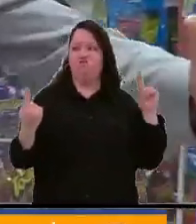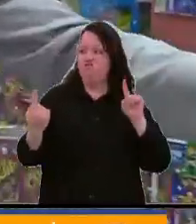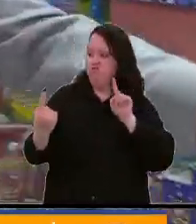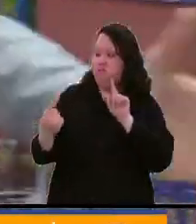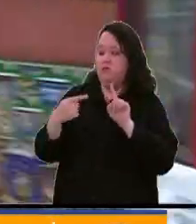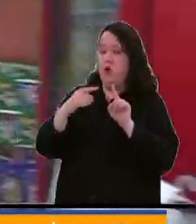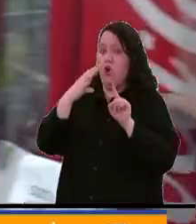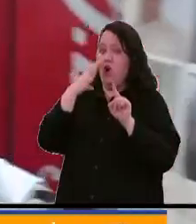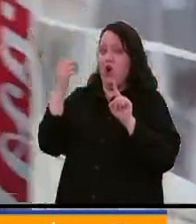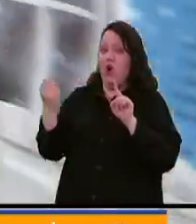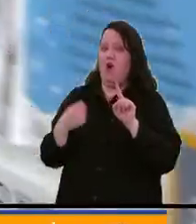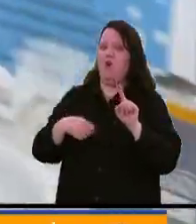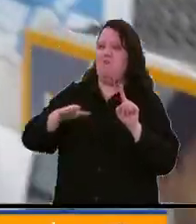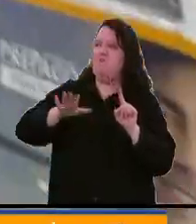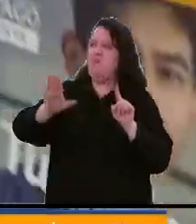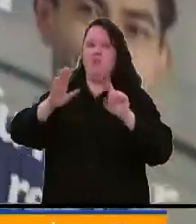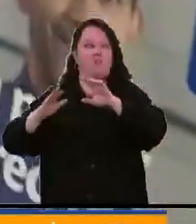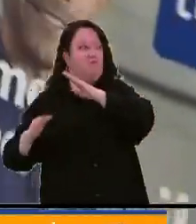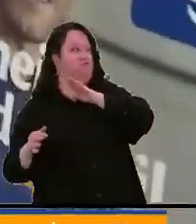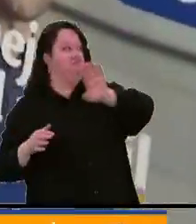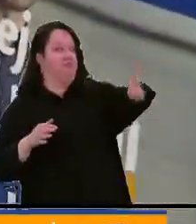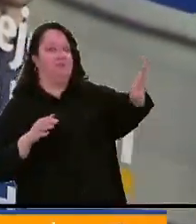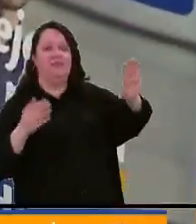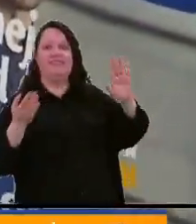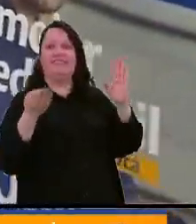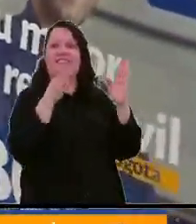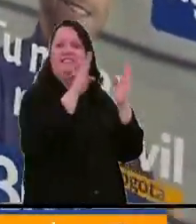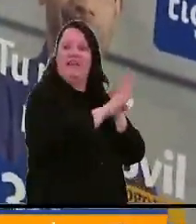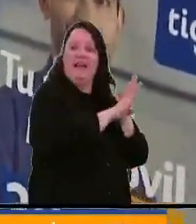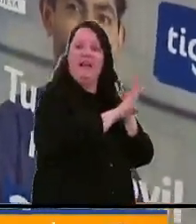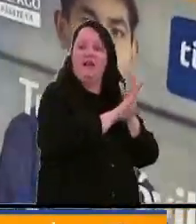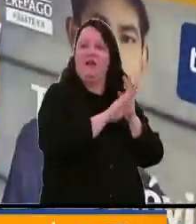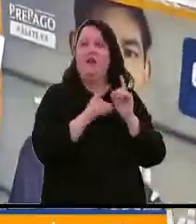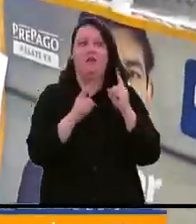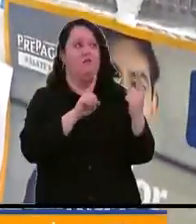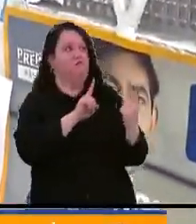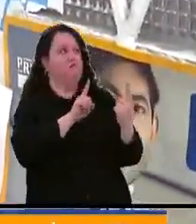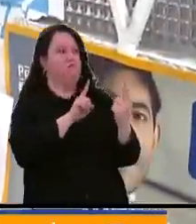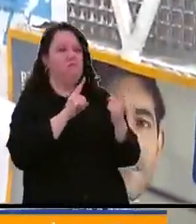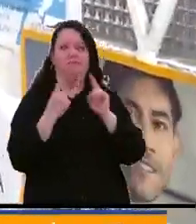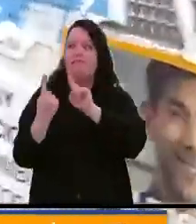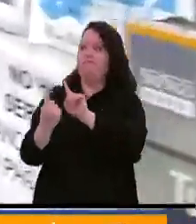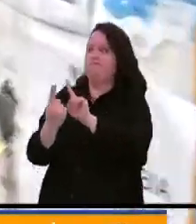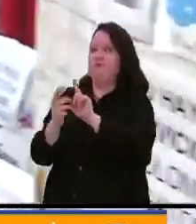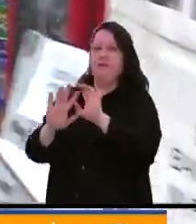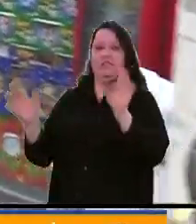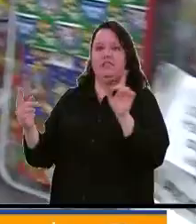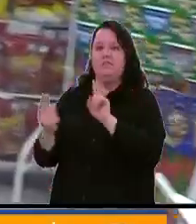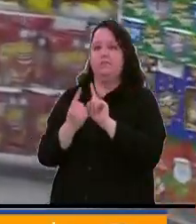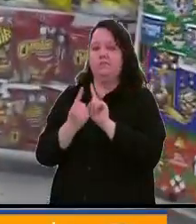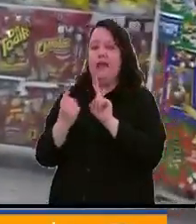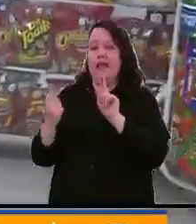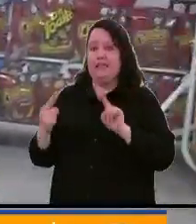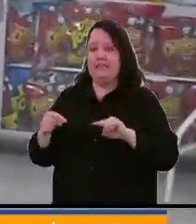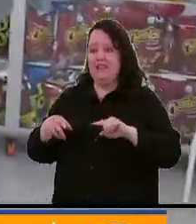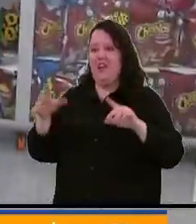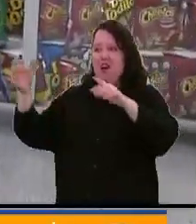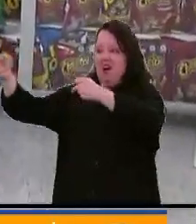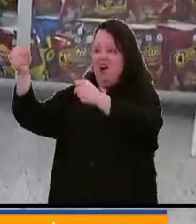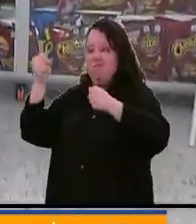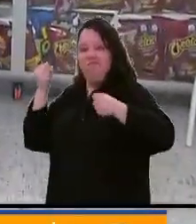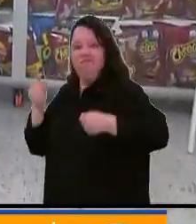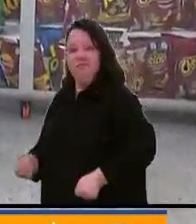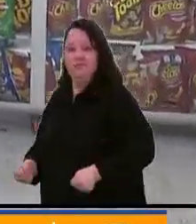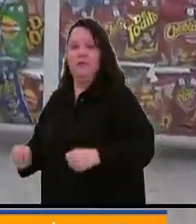sujeto lanza la puerta a la sierra, y queda solo con la víctima. Aquí en empieza a tirarla al